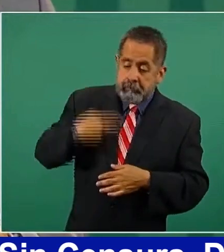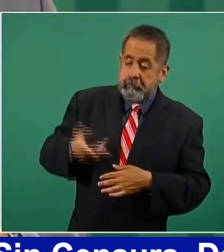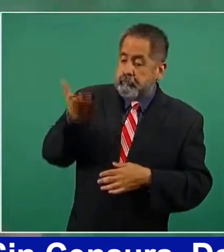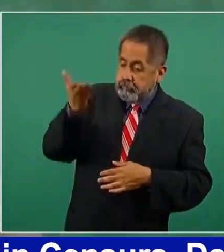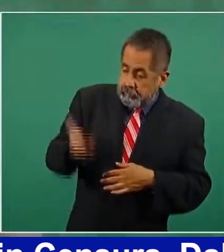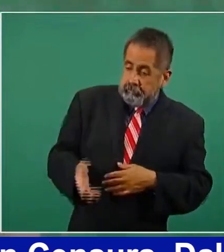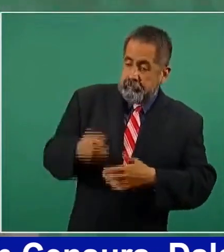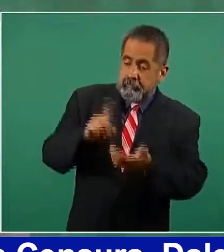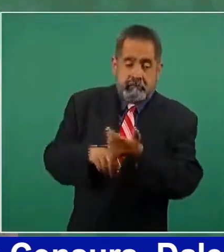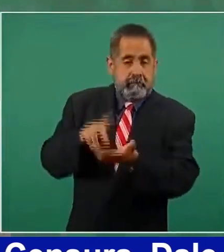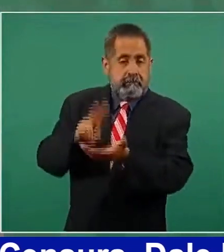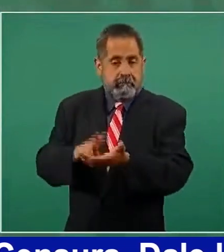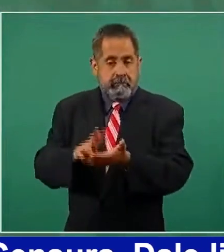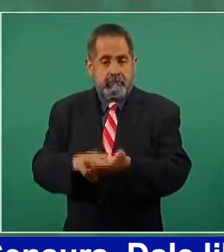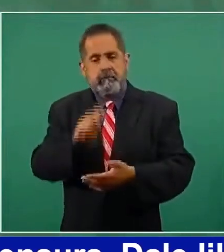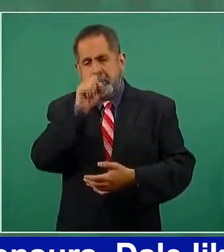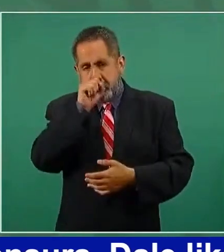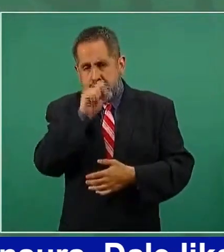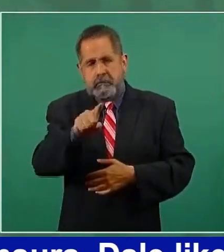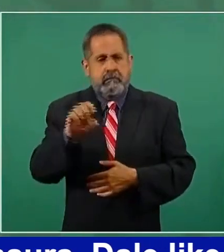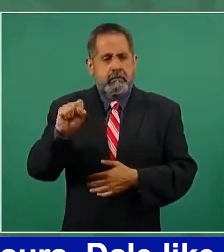Entonces, ¿qué pasa en la Corte?